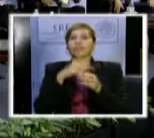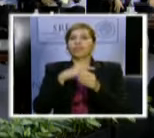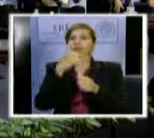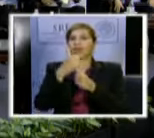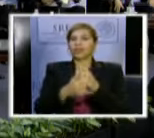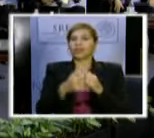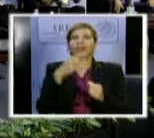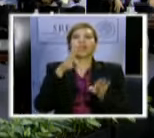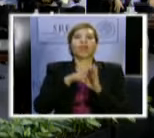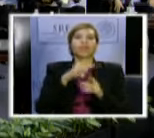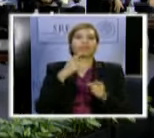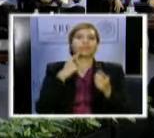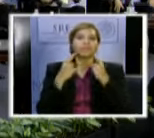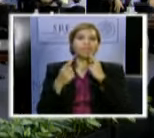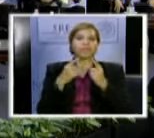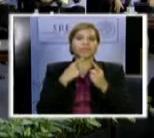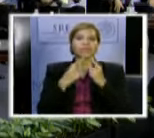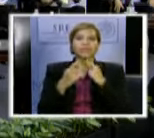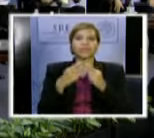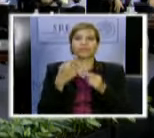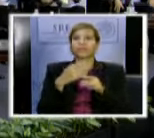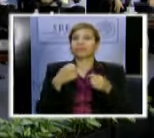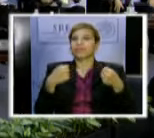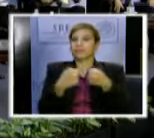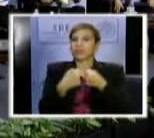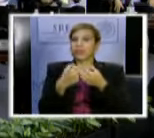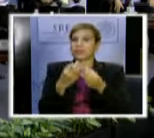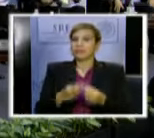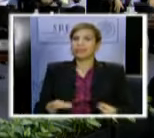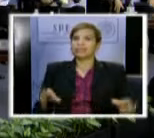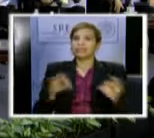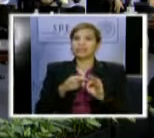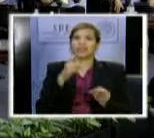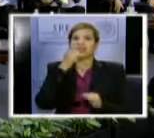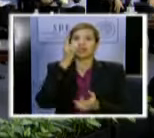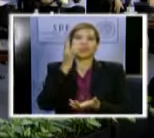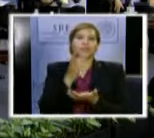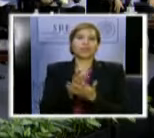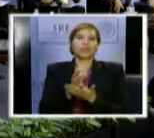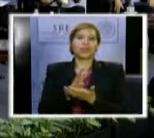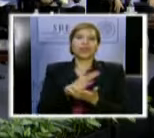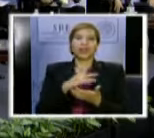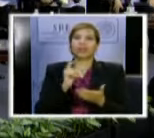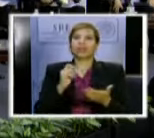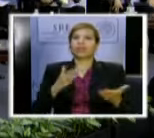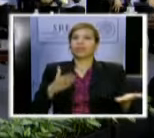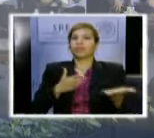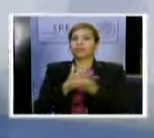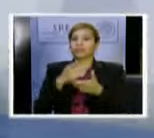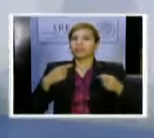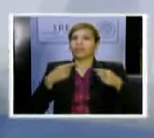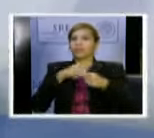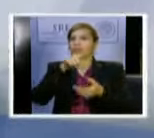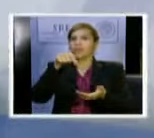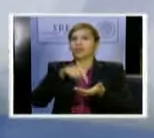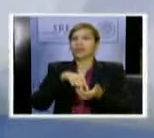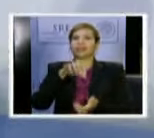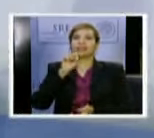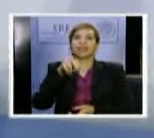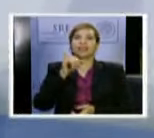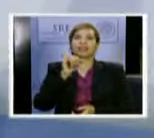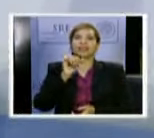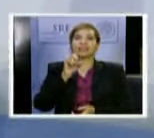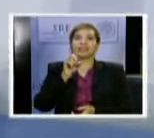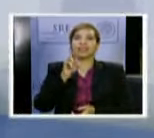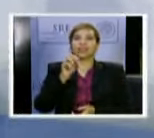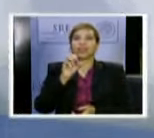infraestructura fronteriza de una manera muy importante. Subrayo solamente el cruce San Isidro-Chaparral, en la que se han reducido